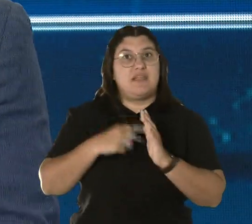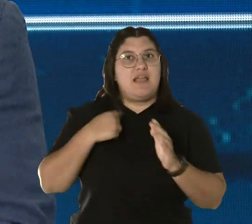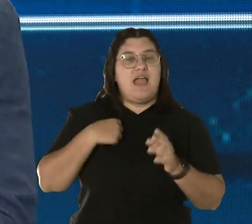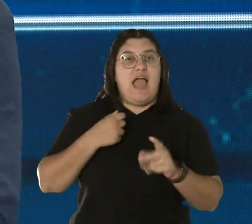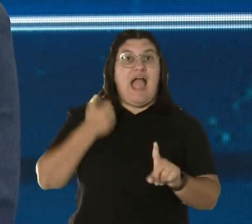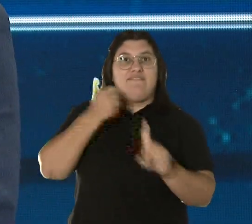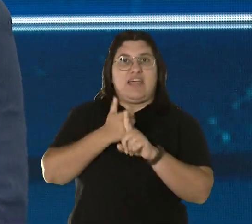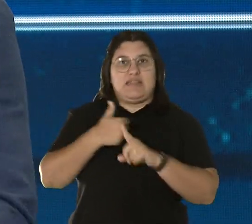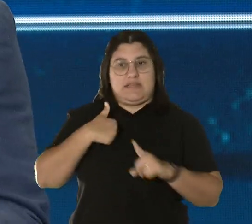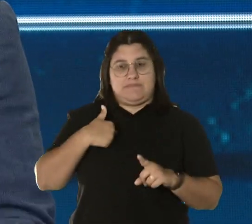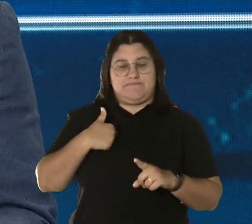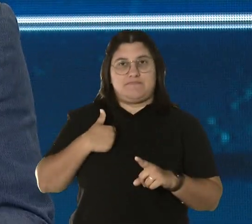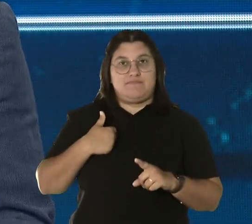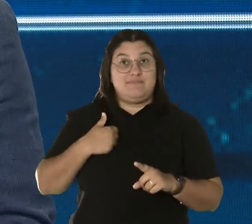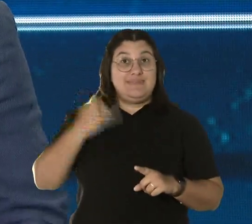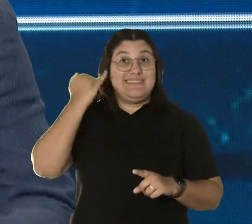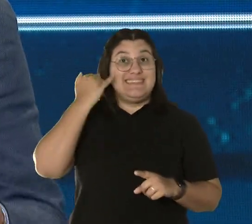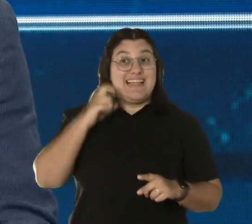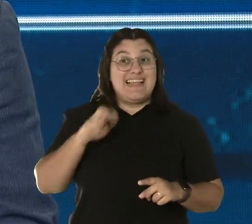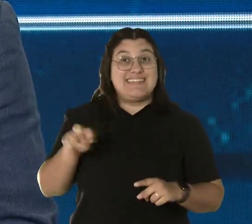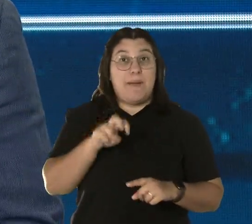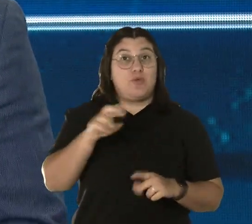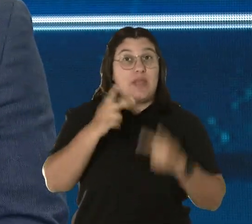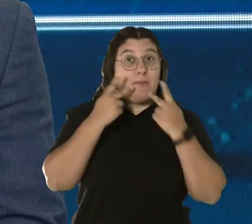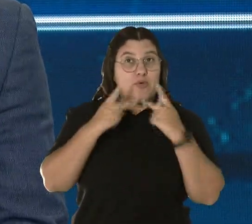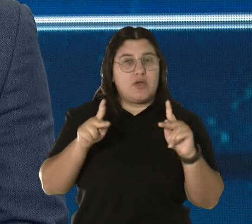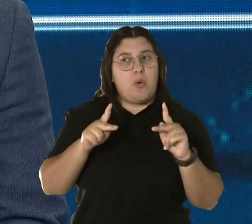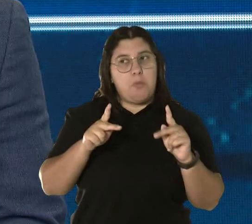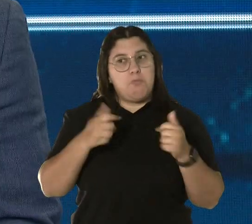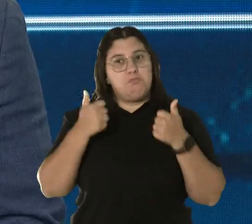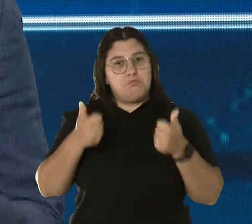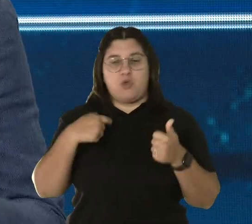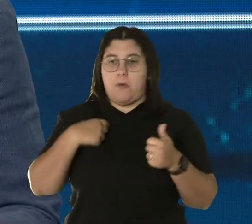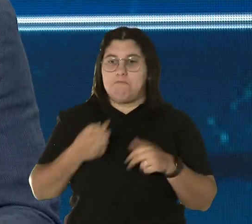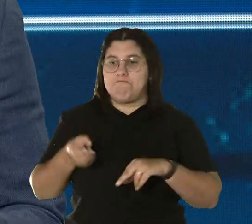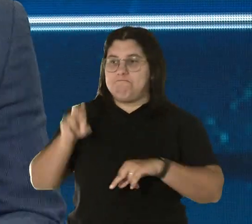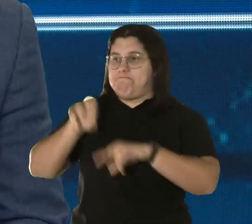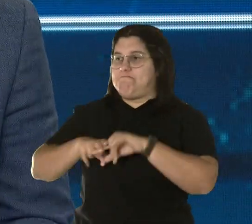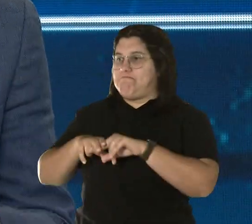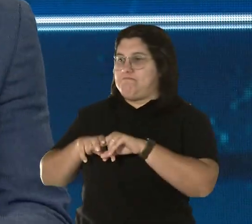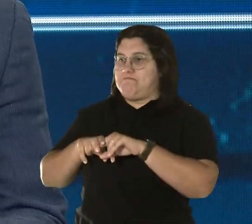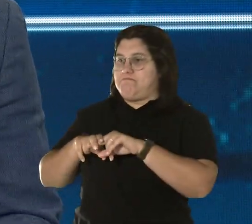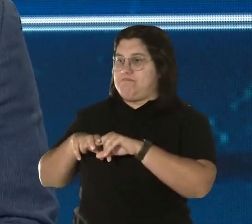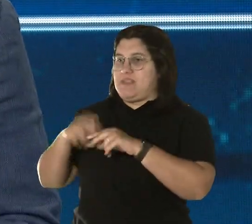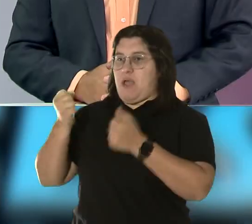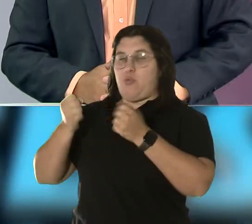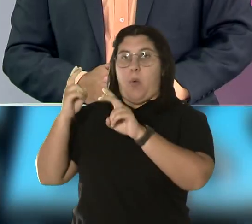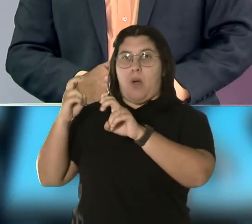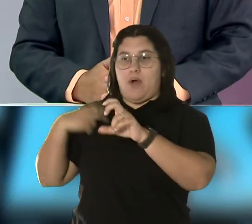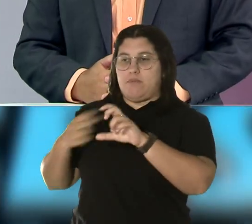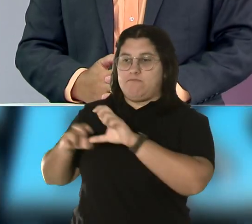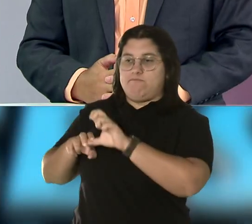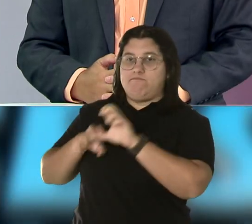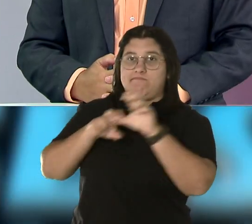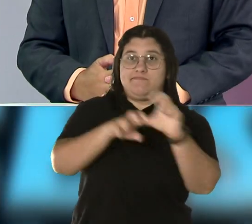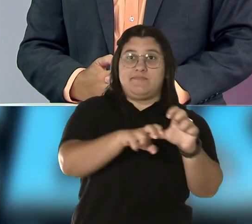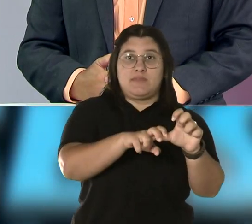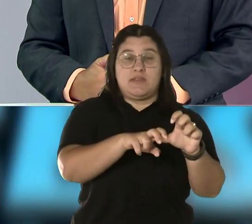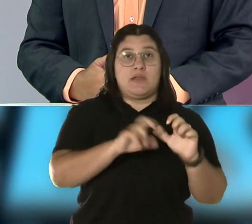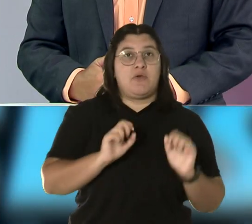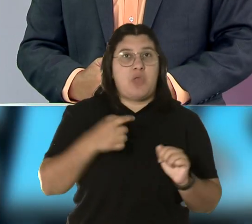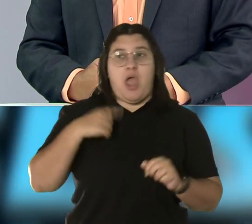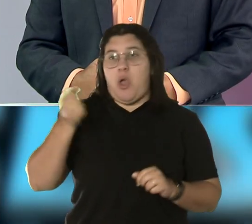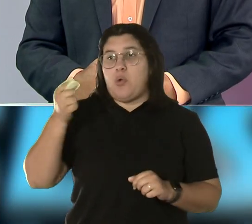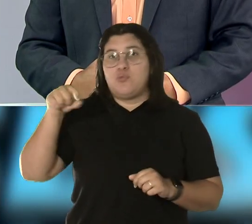bolsillo. Claro. Pero si el transporte público es un transporte eficiente, donde yo voy a una estación, me buscan, me llevan al trabajo, Claro, y me recogen y me traen, no me cuesta, o me cuesta una